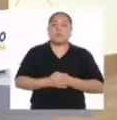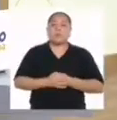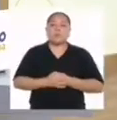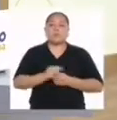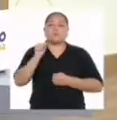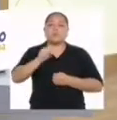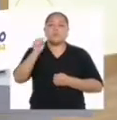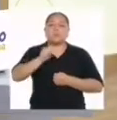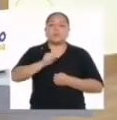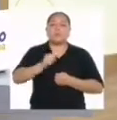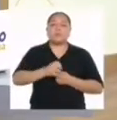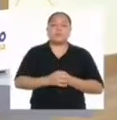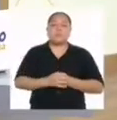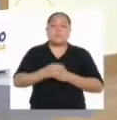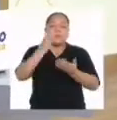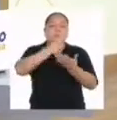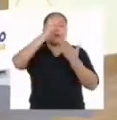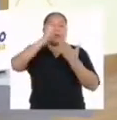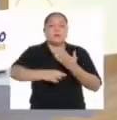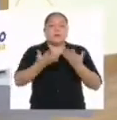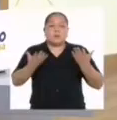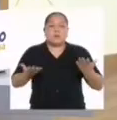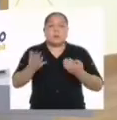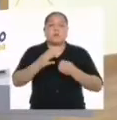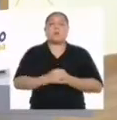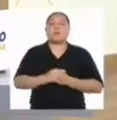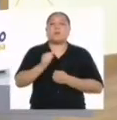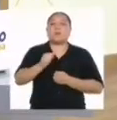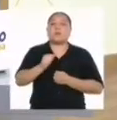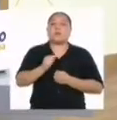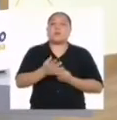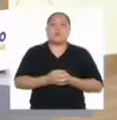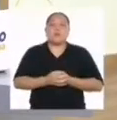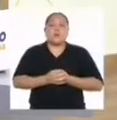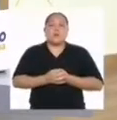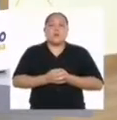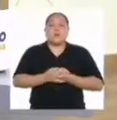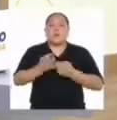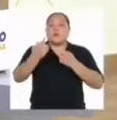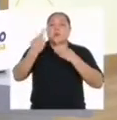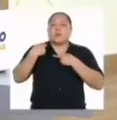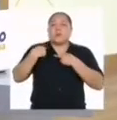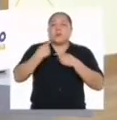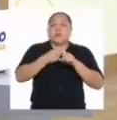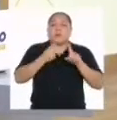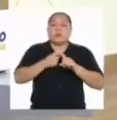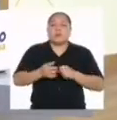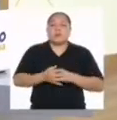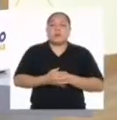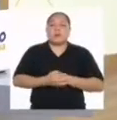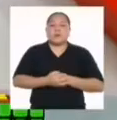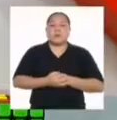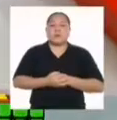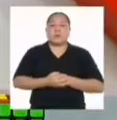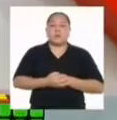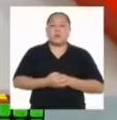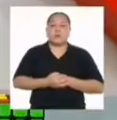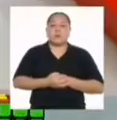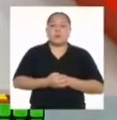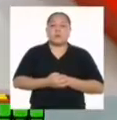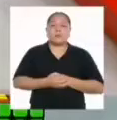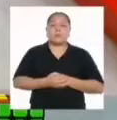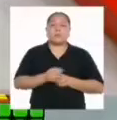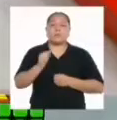lo haces fuera del tiempo del programa. O sea, no en el momento en que tienes deberes o responsabilidades. ¿Qué vendría a ser?